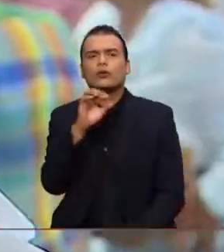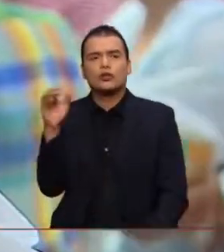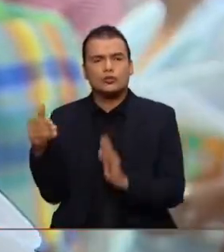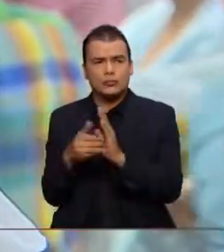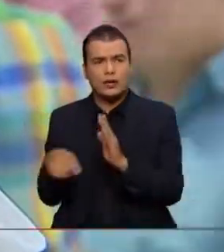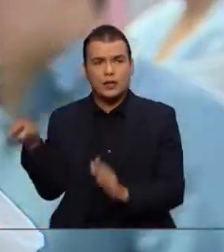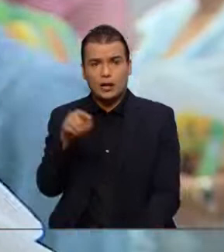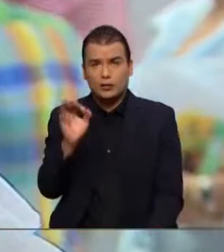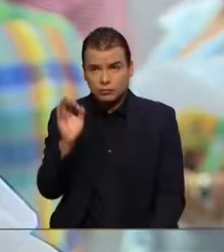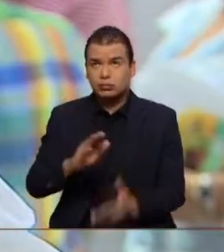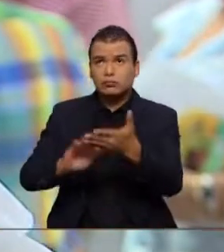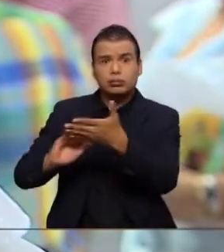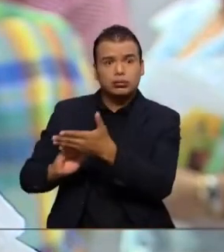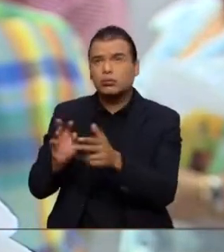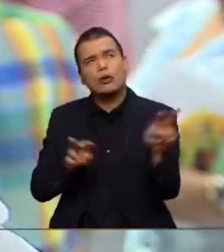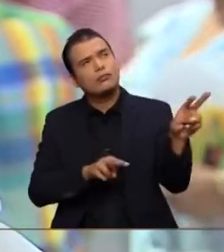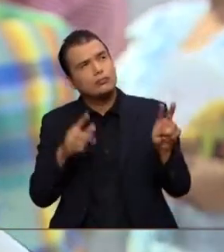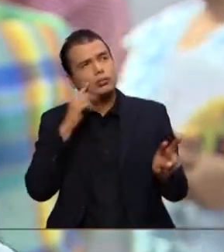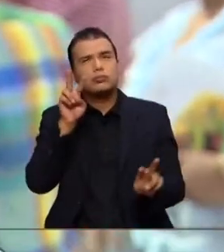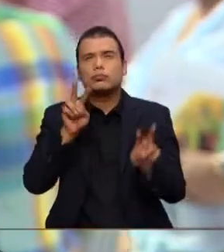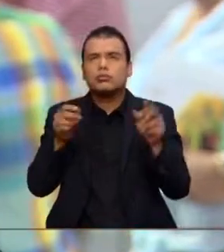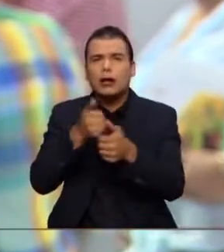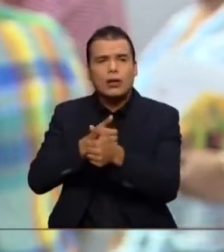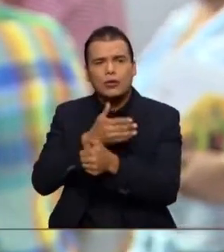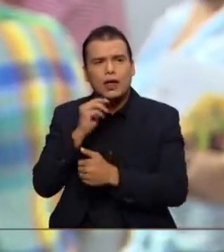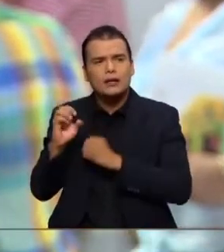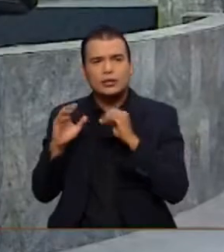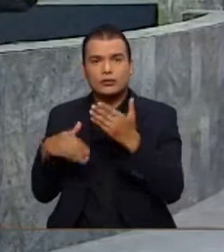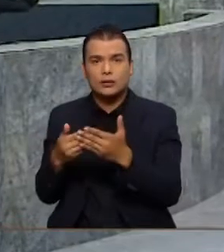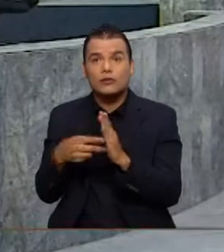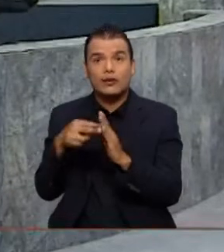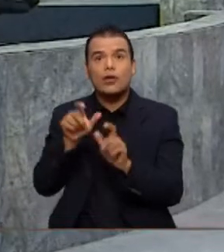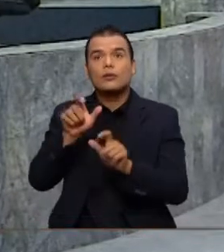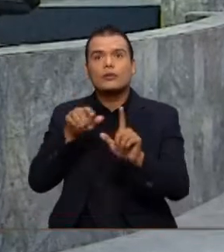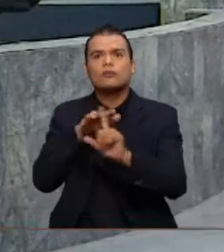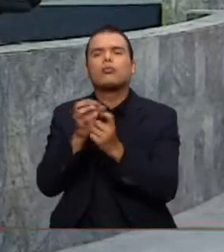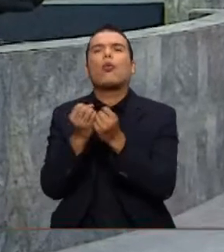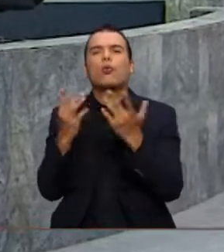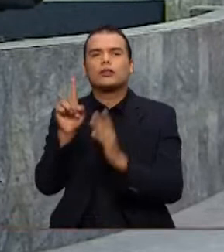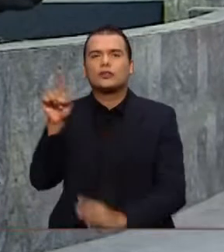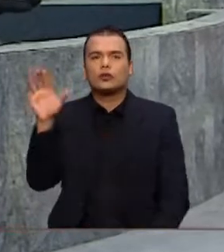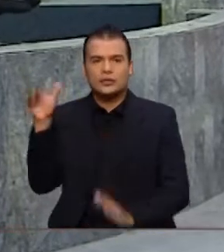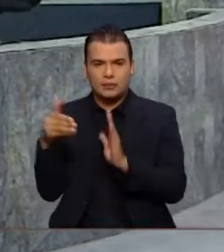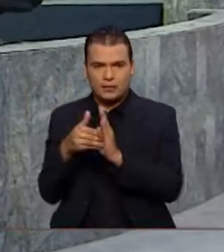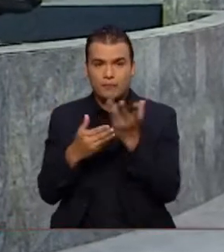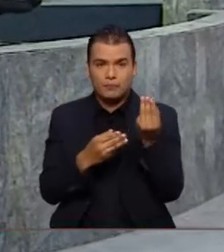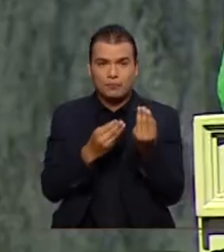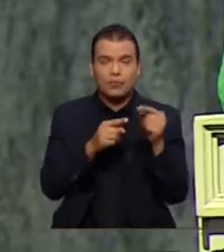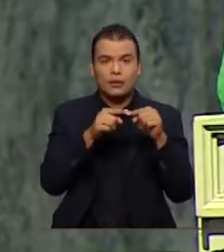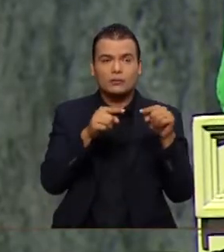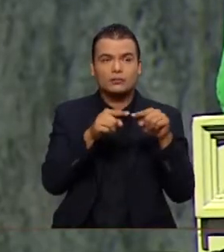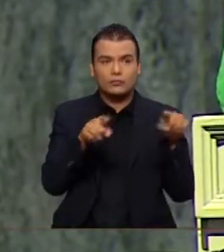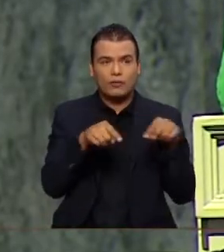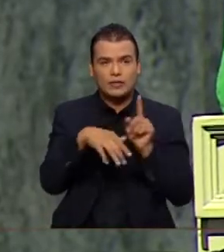mantenimiento, ni siquiera se le ha hecho en qué estado están, 115.000 personas en riesgo. Crítica que fue admitida por el Departamento de Gestión al Medio